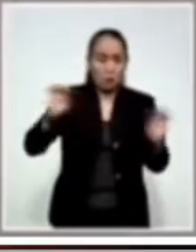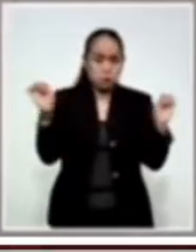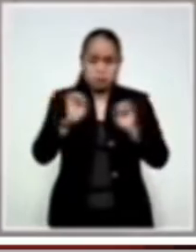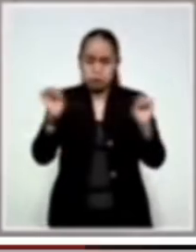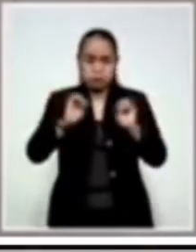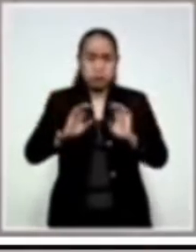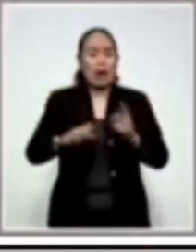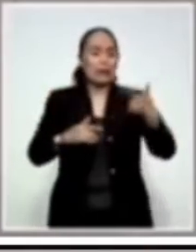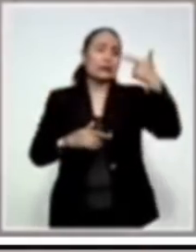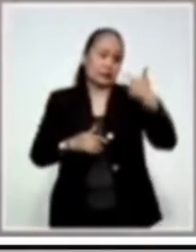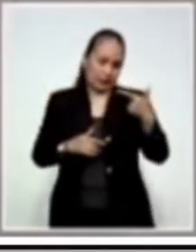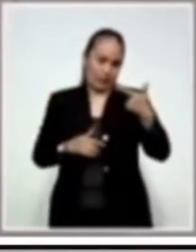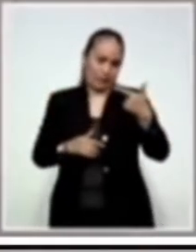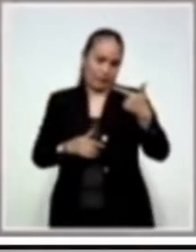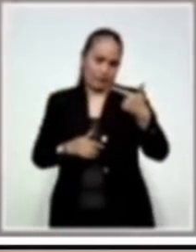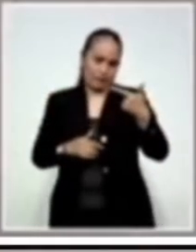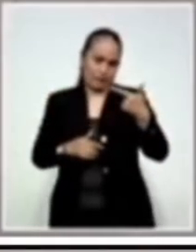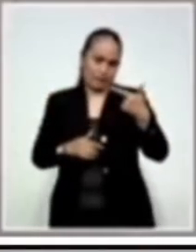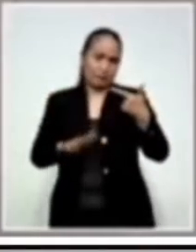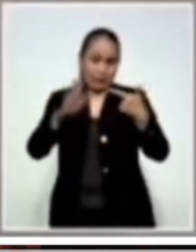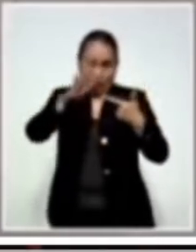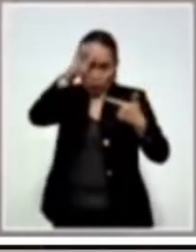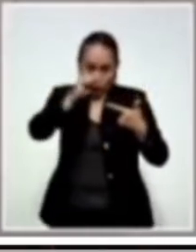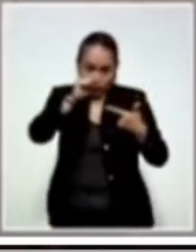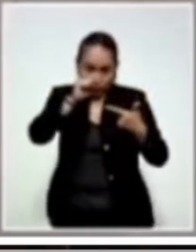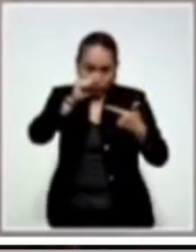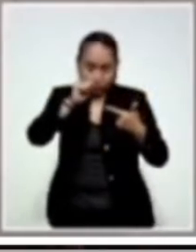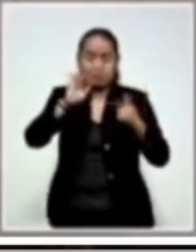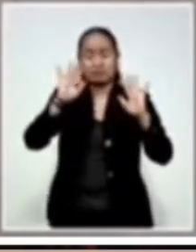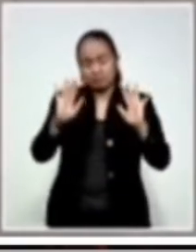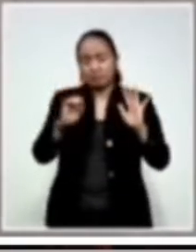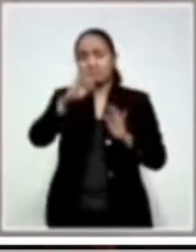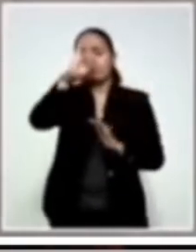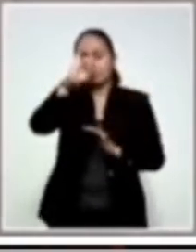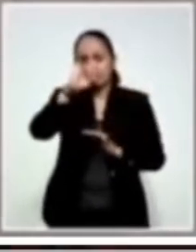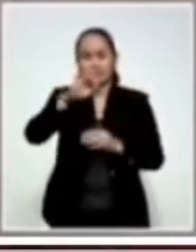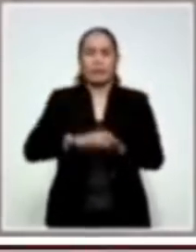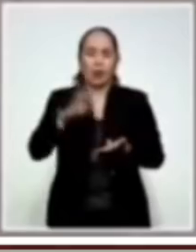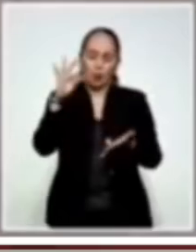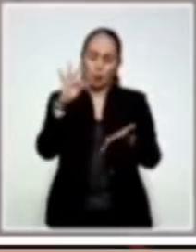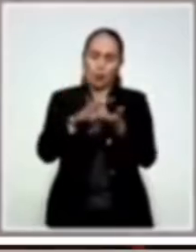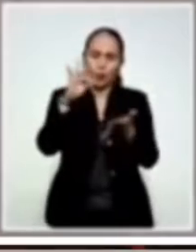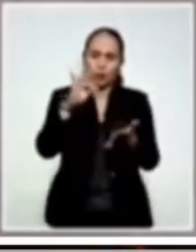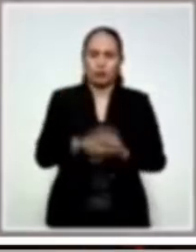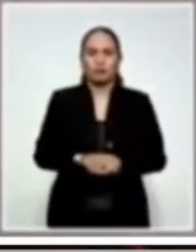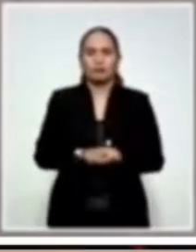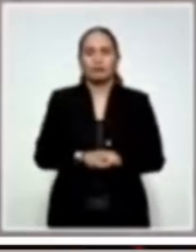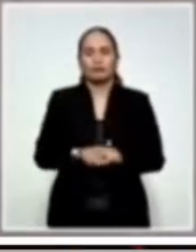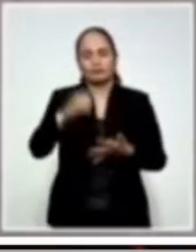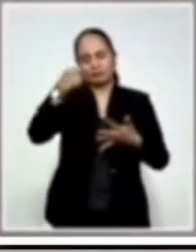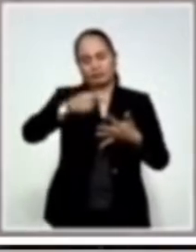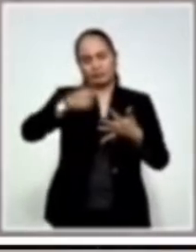que hay 7 votos, el Pleno está de acuerdo y tan está de acuerdo que los puntos resolutivos en que